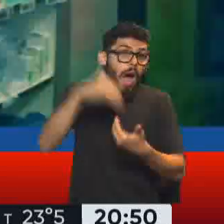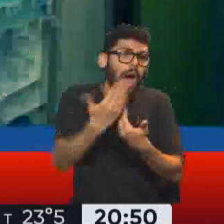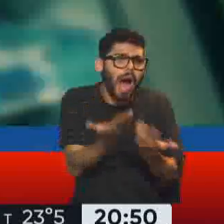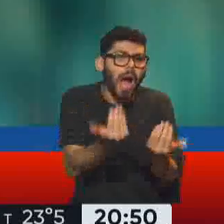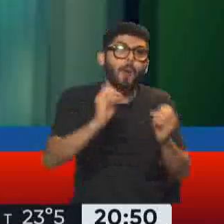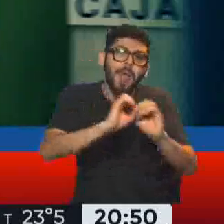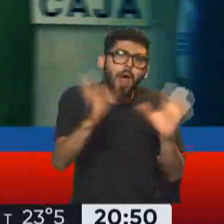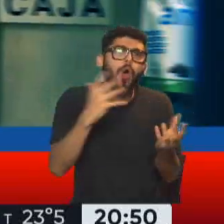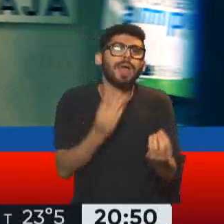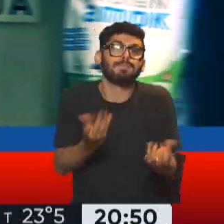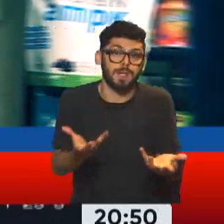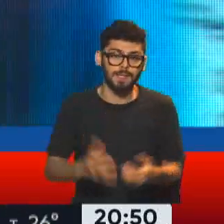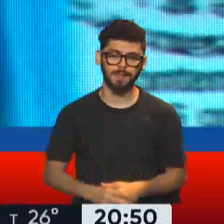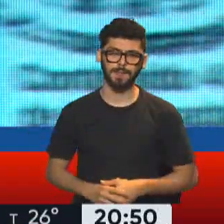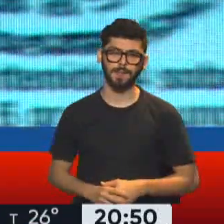pasando.